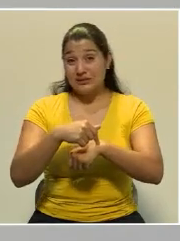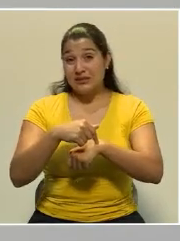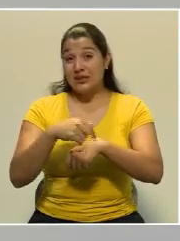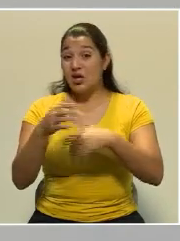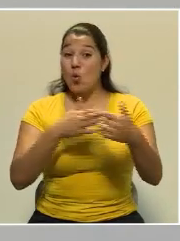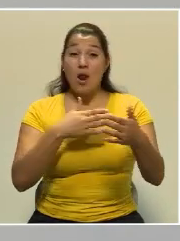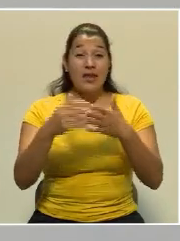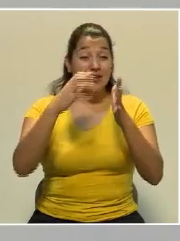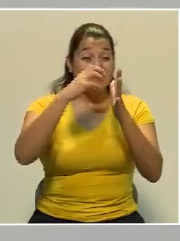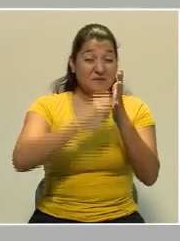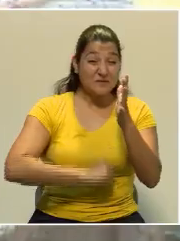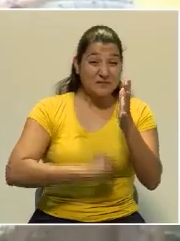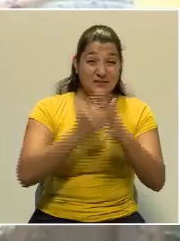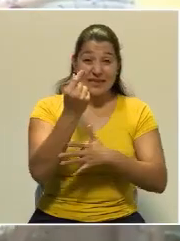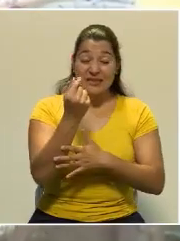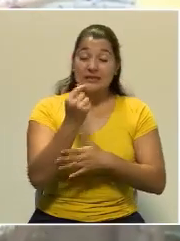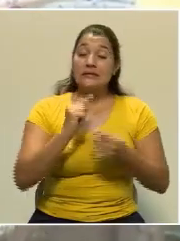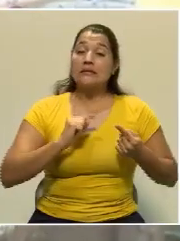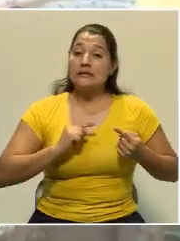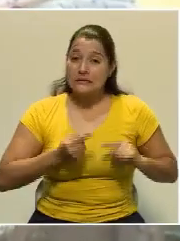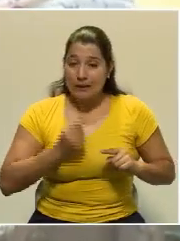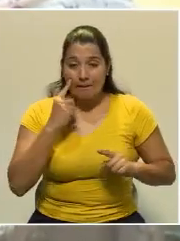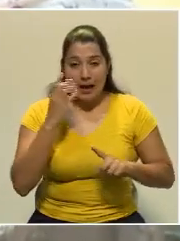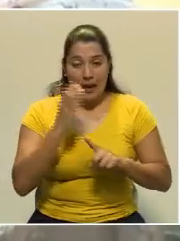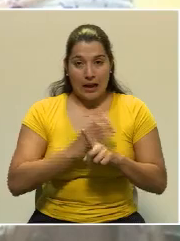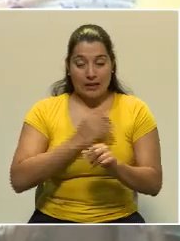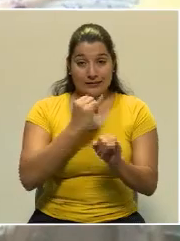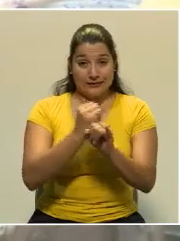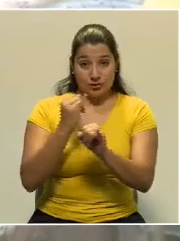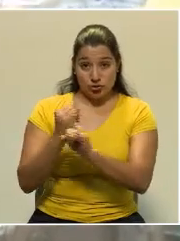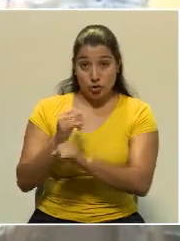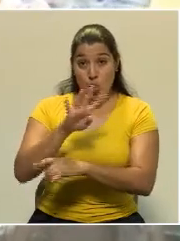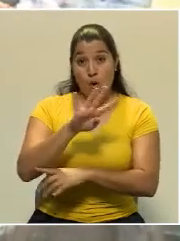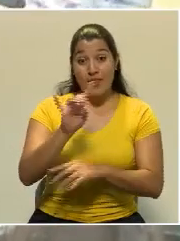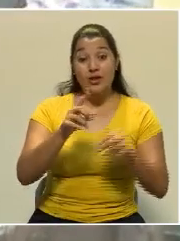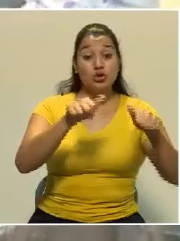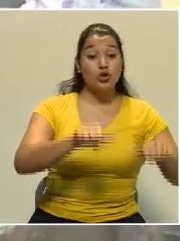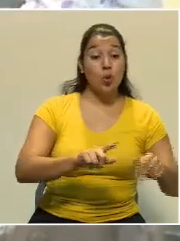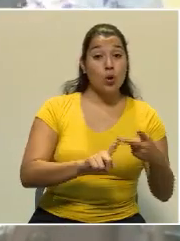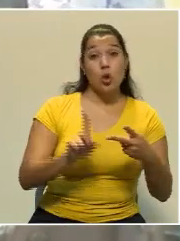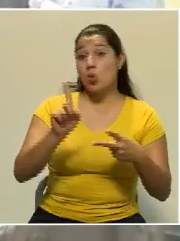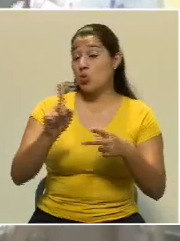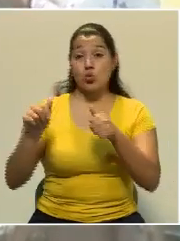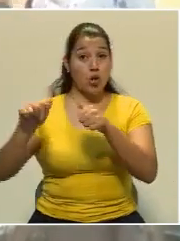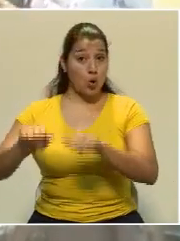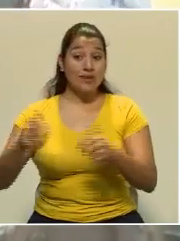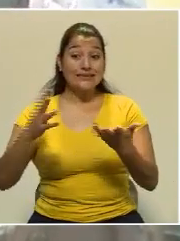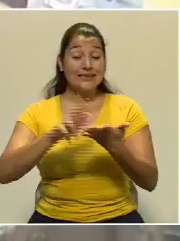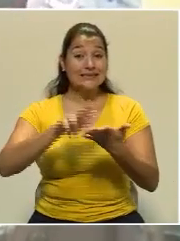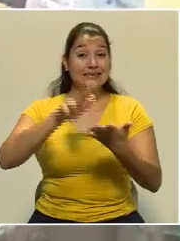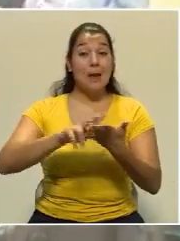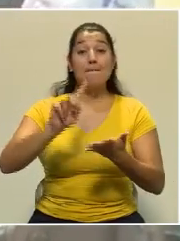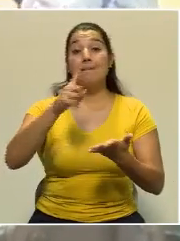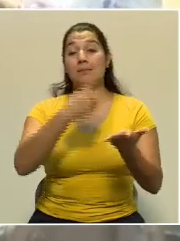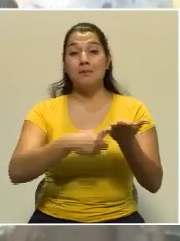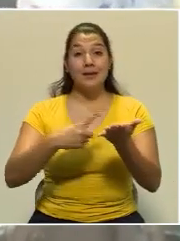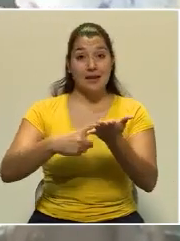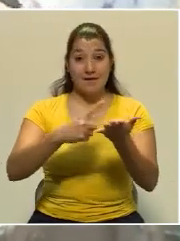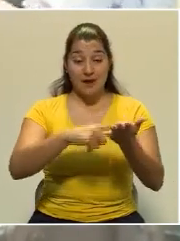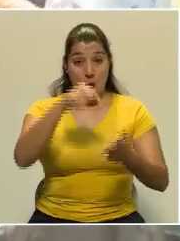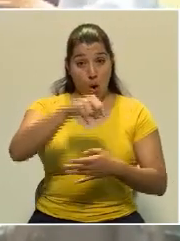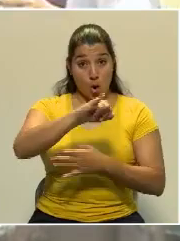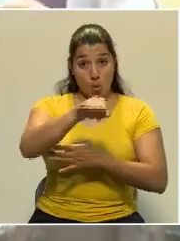duele. Con 48 votos a favor y 1 en contra, el plenario legislativo aprobó en primer debate este jueves el